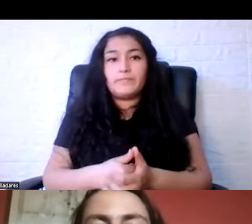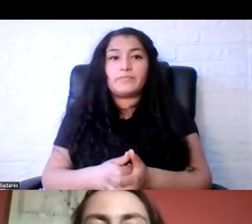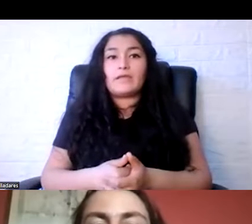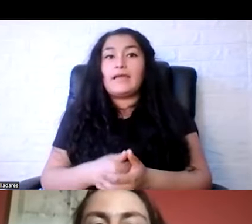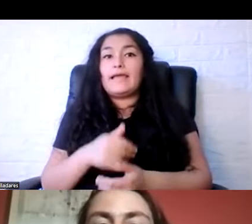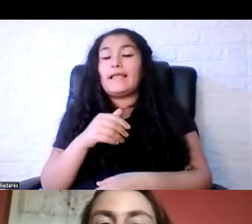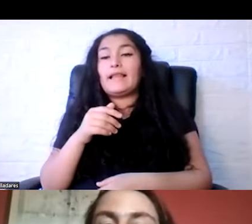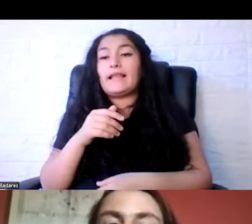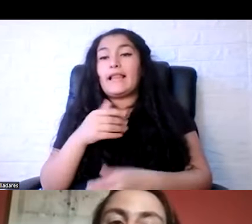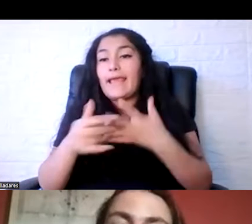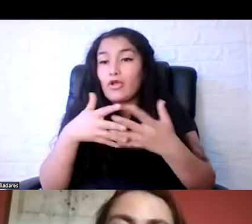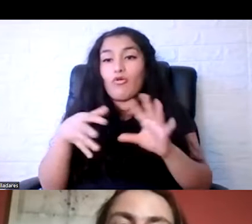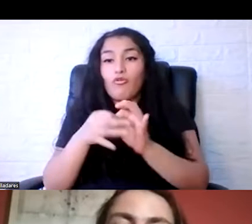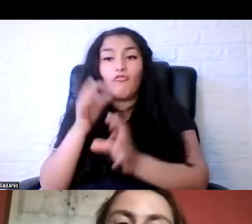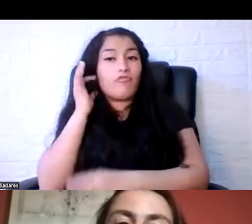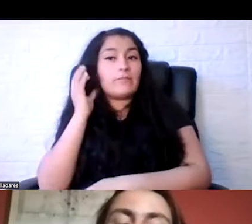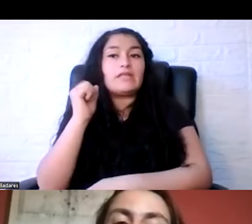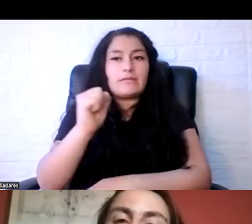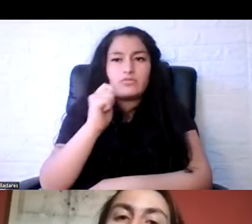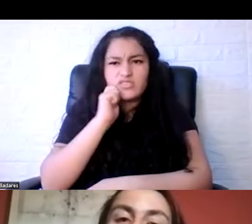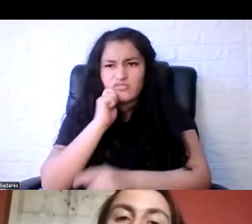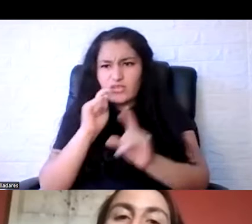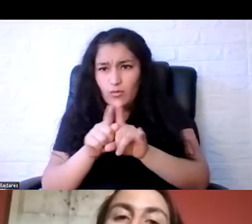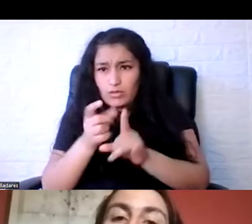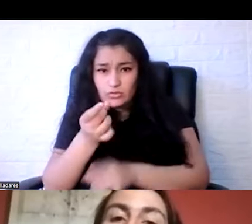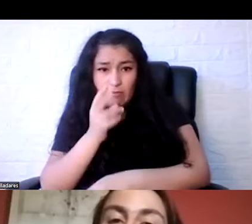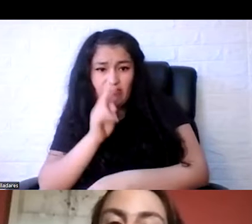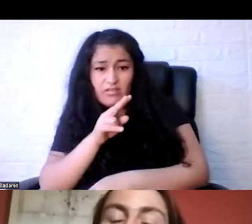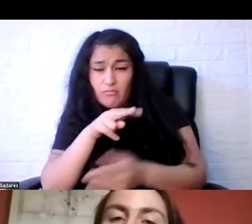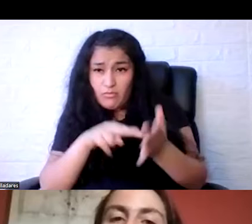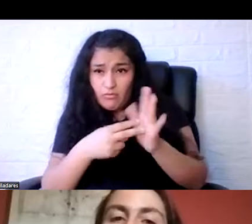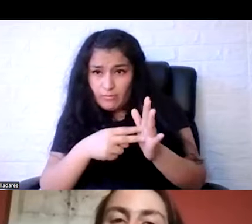ecofeminismo, entonces, no es solo desde dónde mirar el problema, sino tomarlo